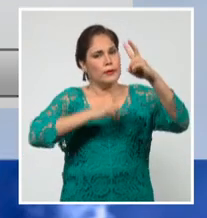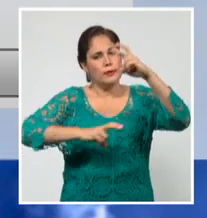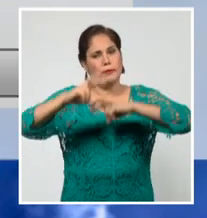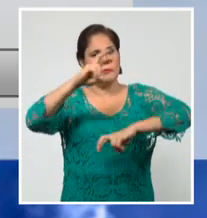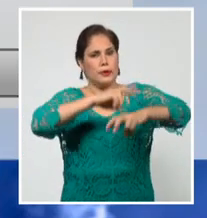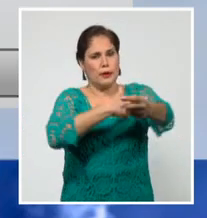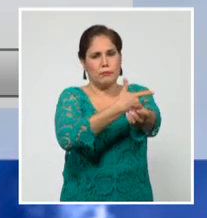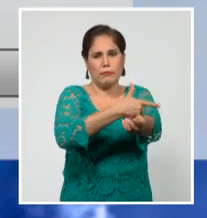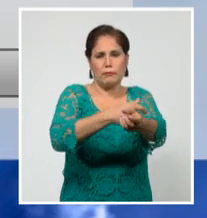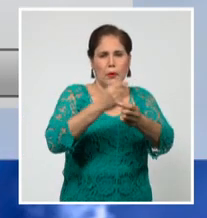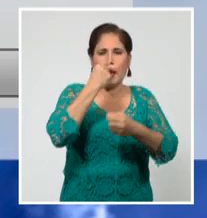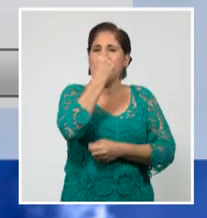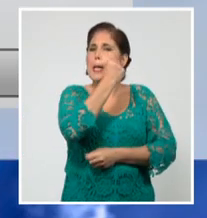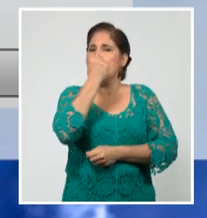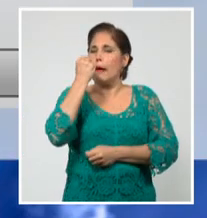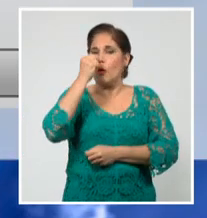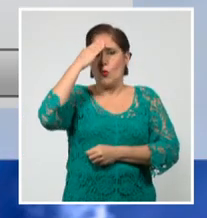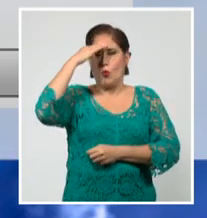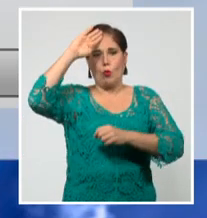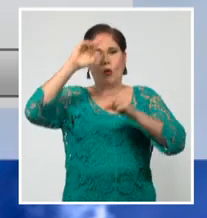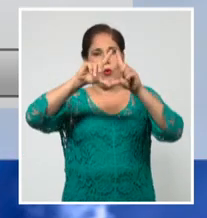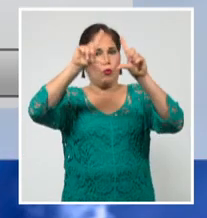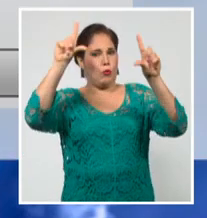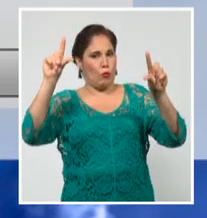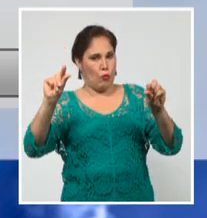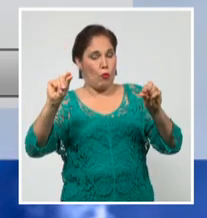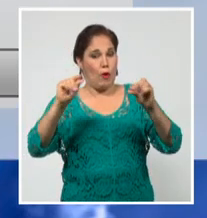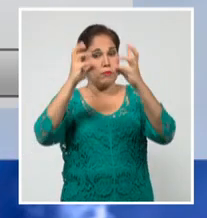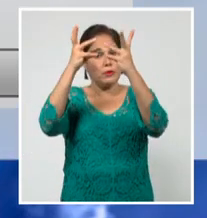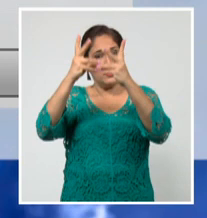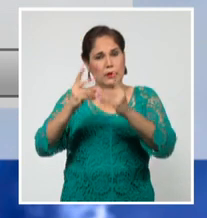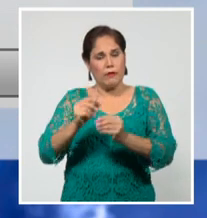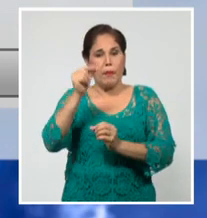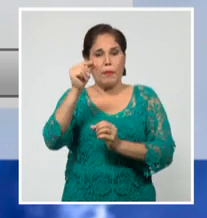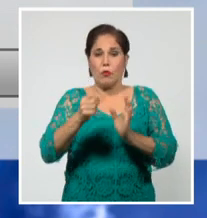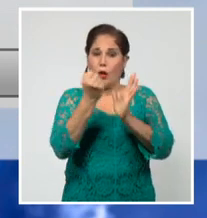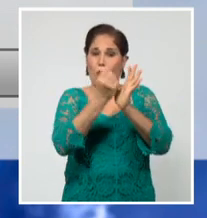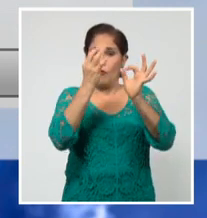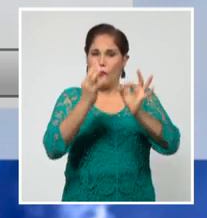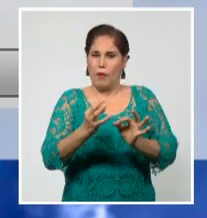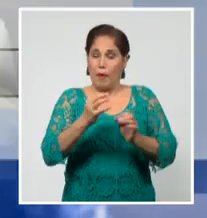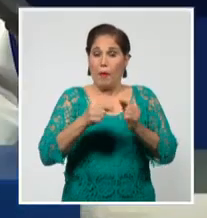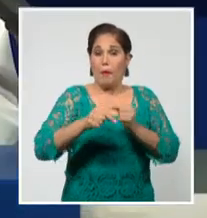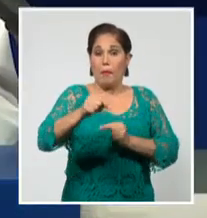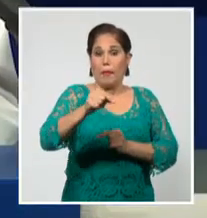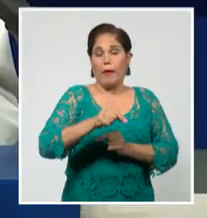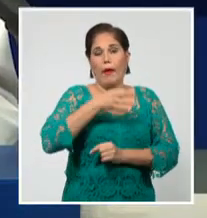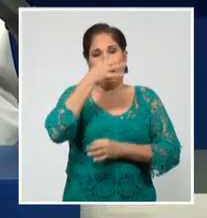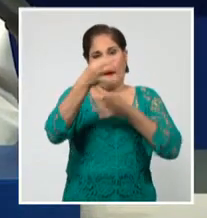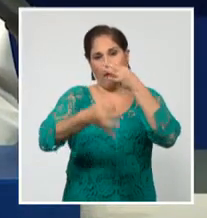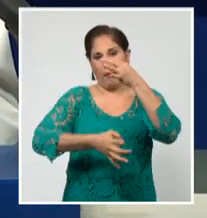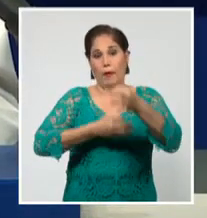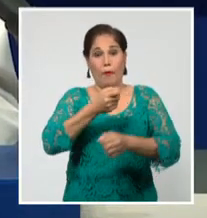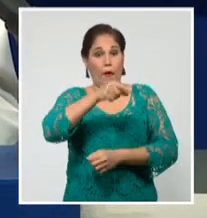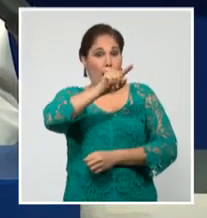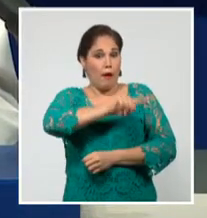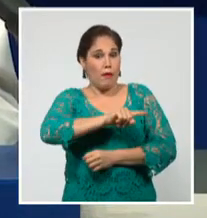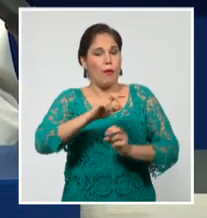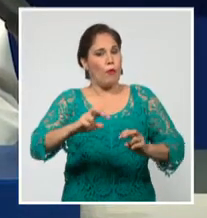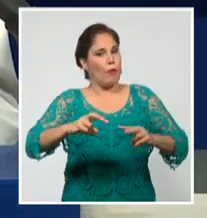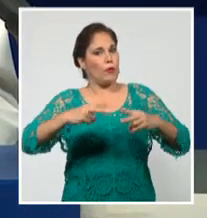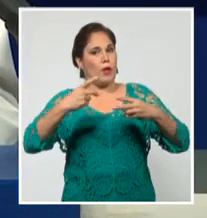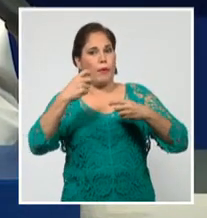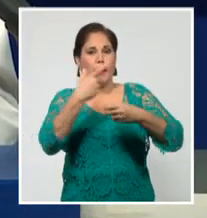se continúa realizando en todo el país y sobre las cifras de diagnosticados en la víspera precisó ayer nuevamente se